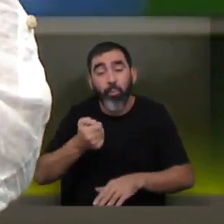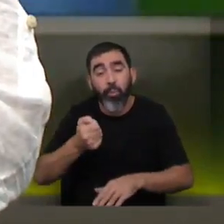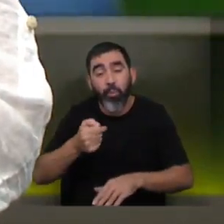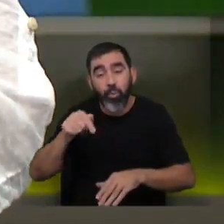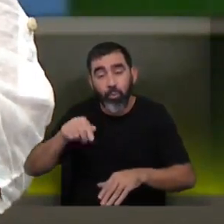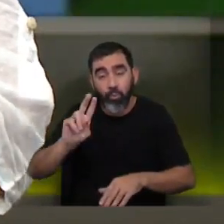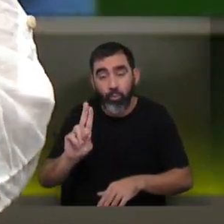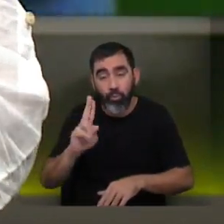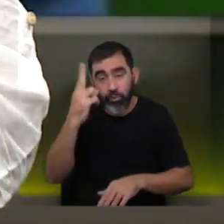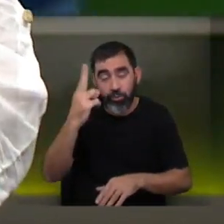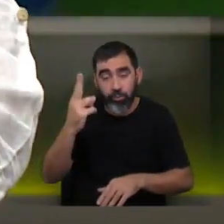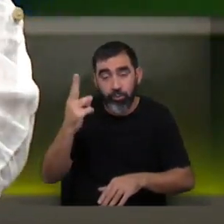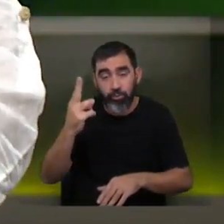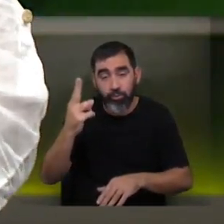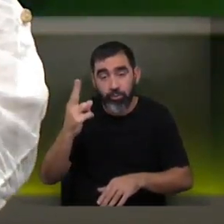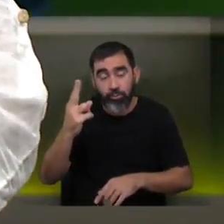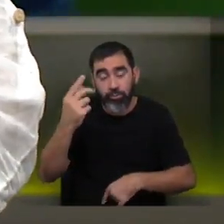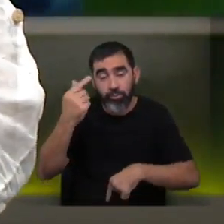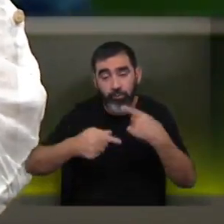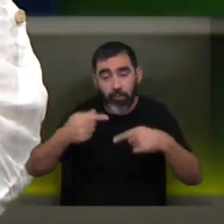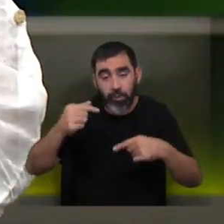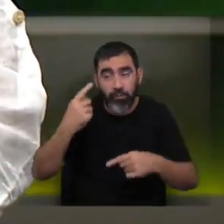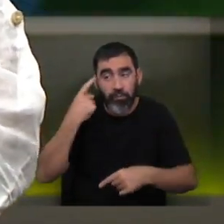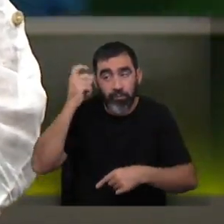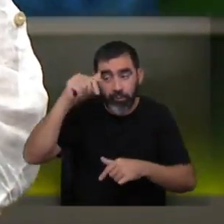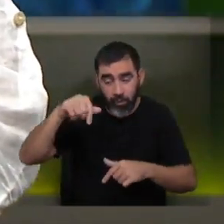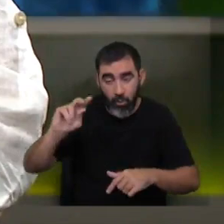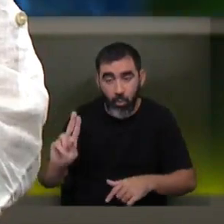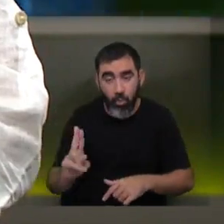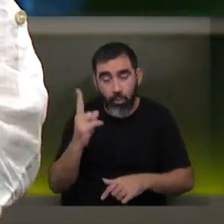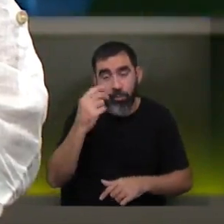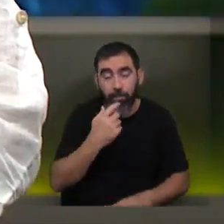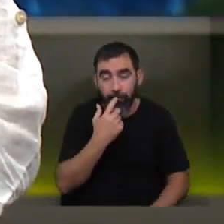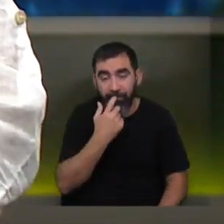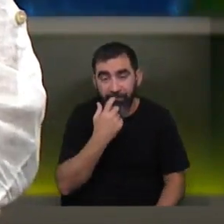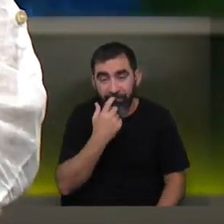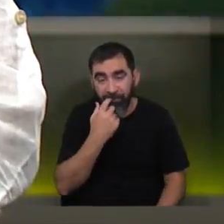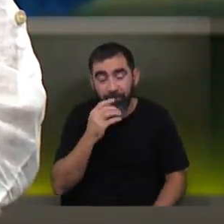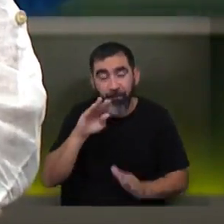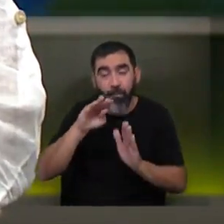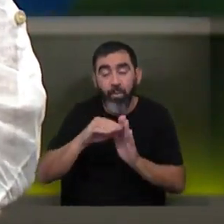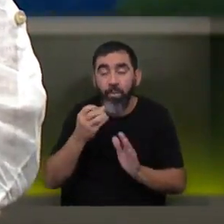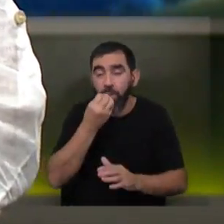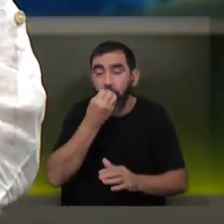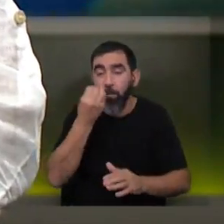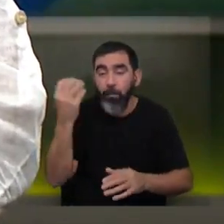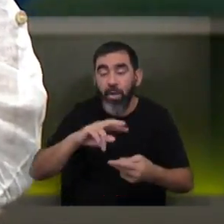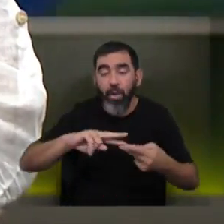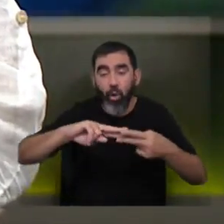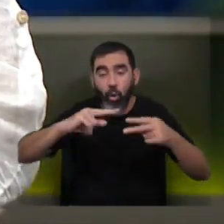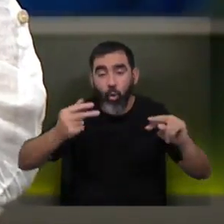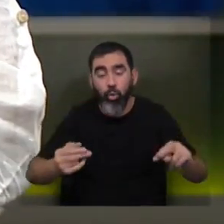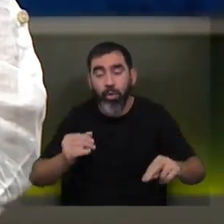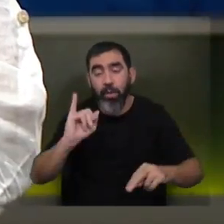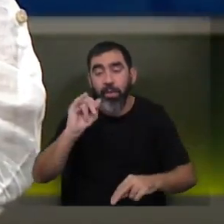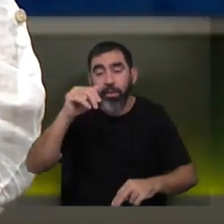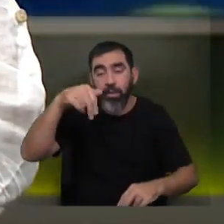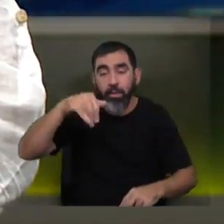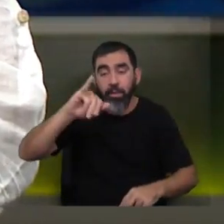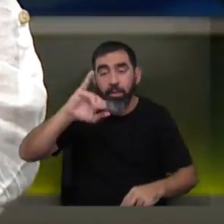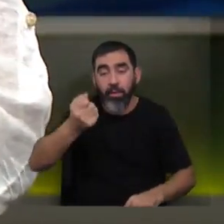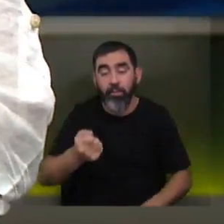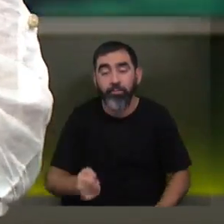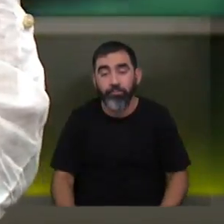produce en Uruguay son variedades que fueron generadas acá en los programas de mejora genética de línea, por ejemplo. El